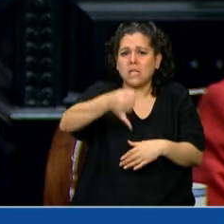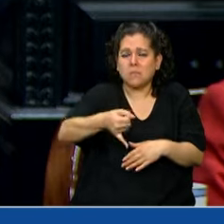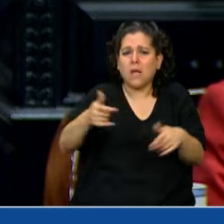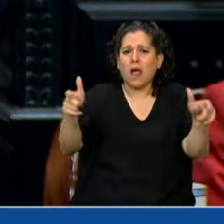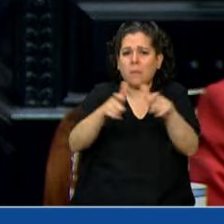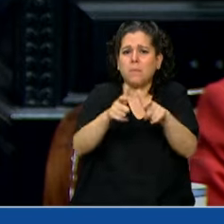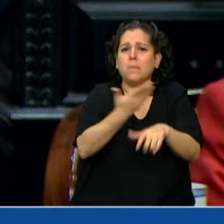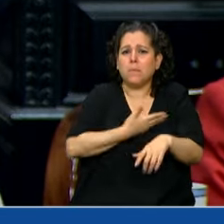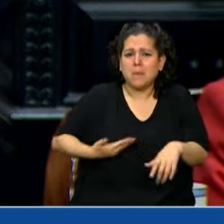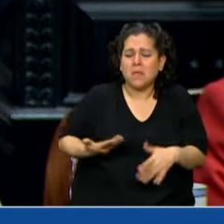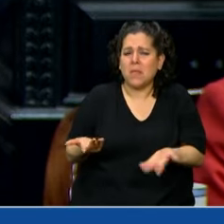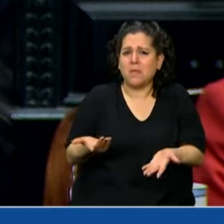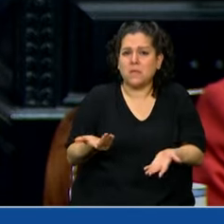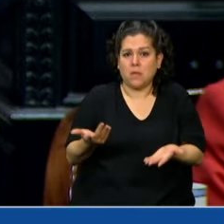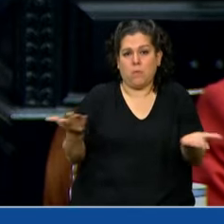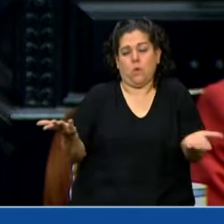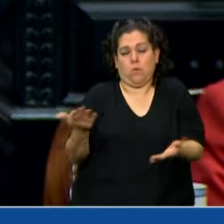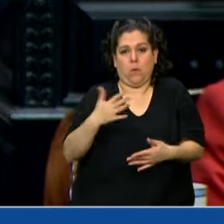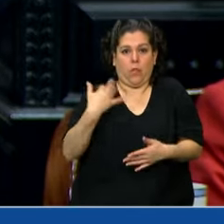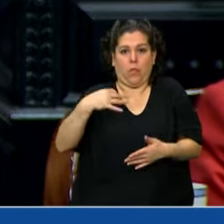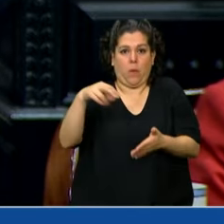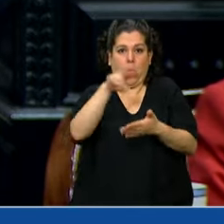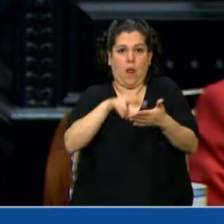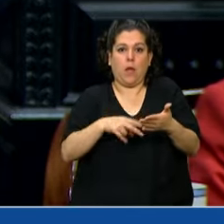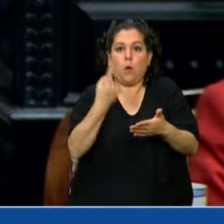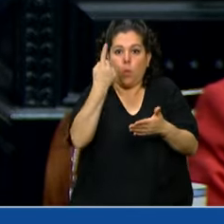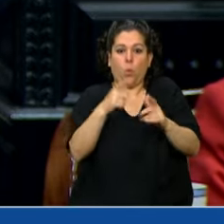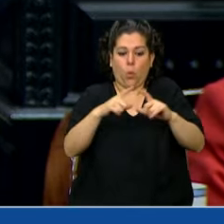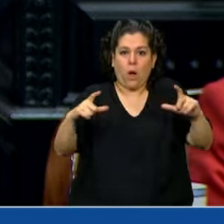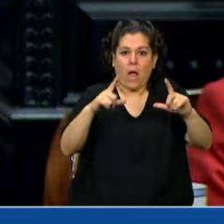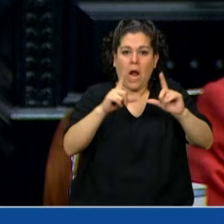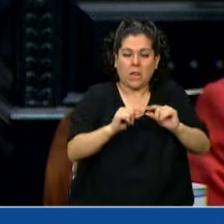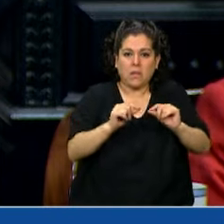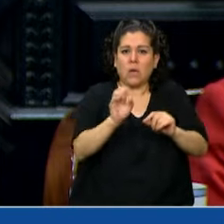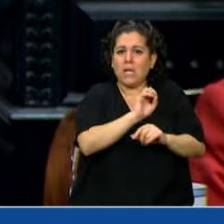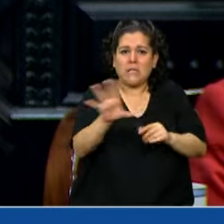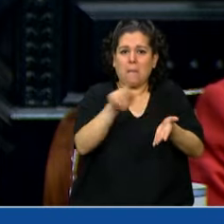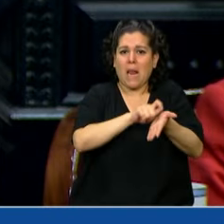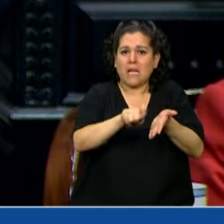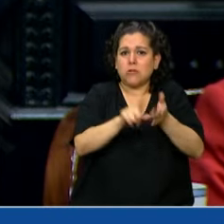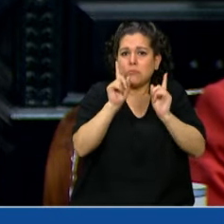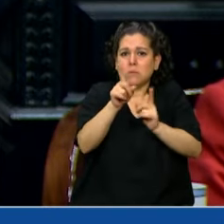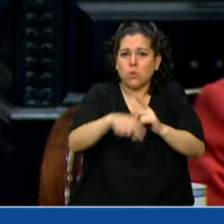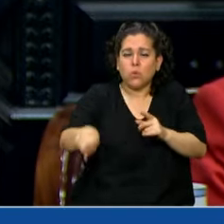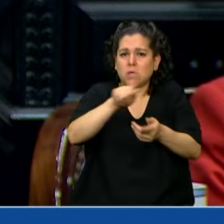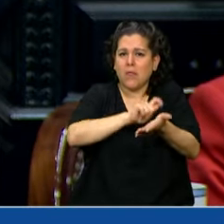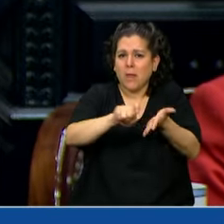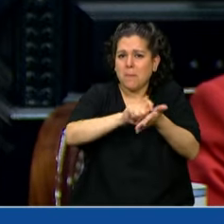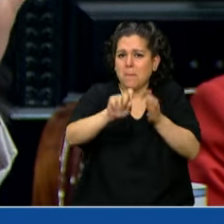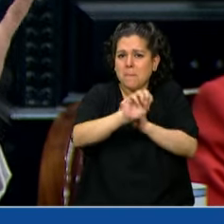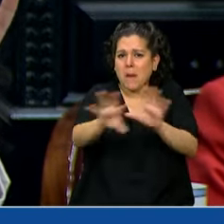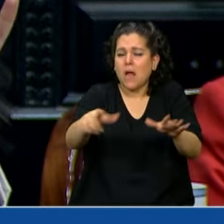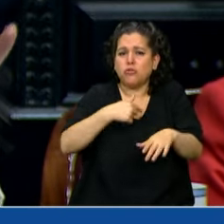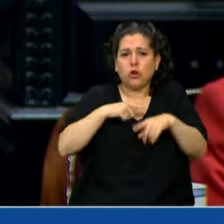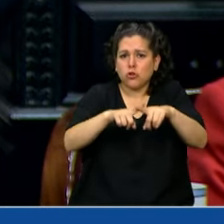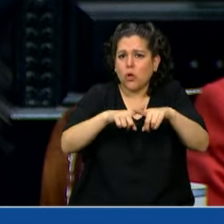comisión así que por lo menos la amabilidad de leer un artículo que está mal escrito por ustedes por ustedes no estoy